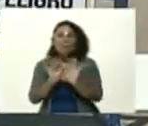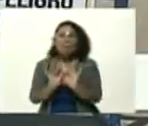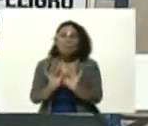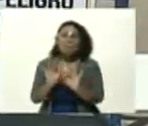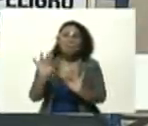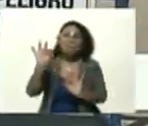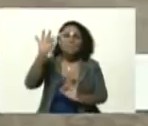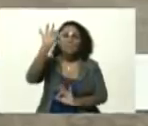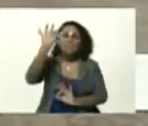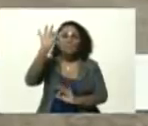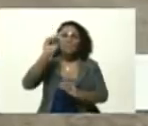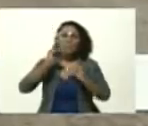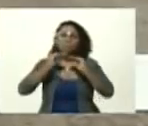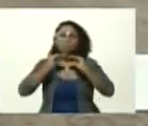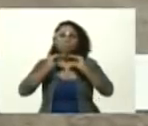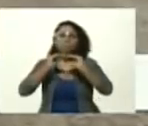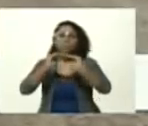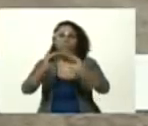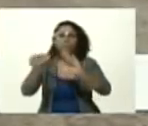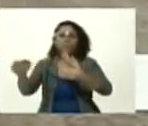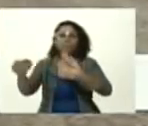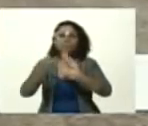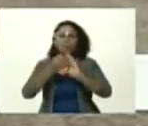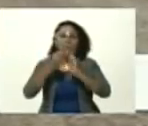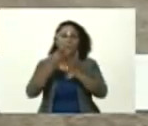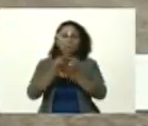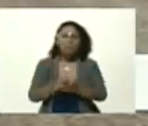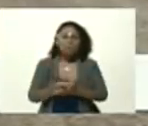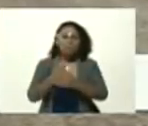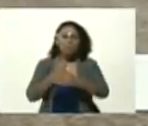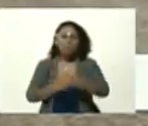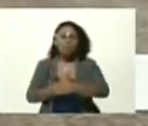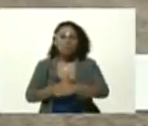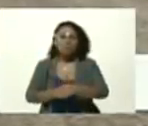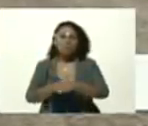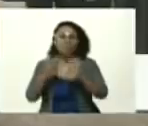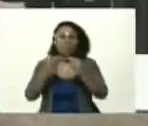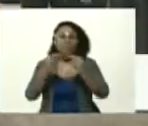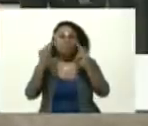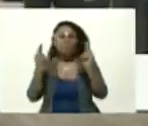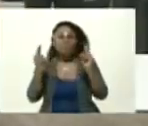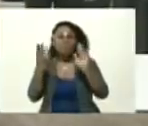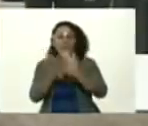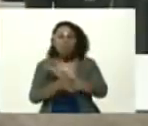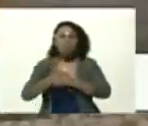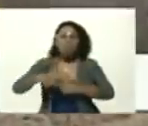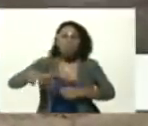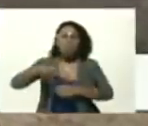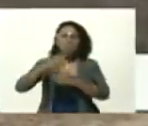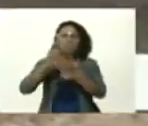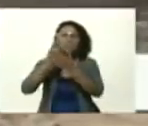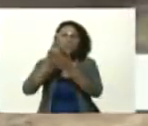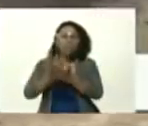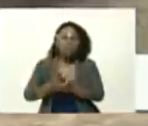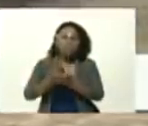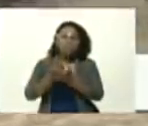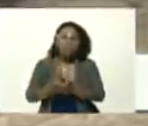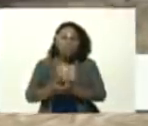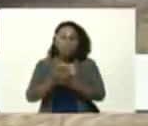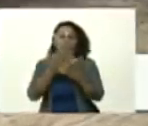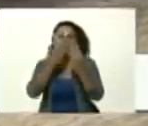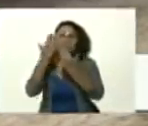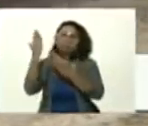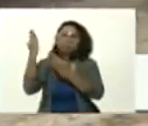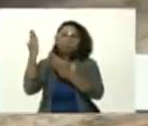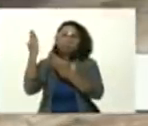de capa que ha sido afectada por el peso y por el tiempo, ¿no? El puente sobre el lago recibe el peso, como usted puede ver,